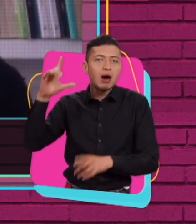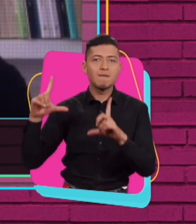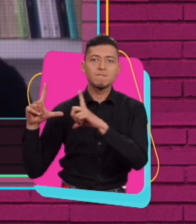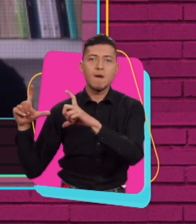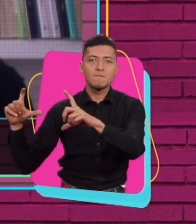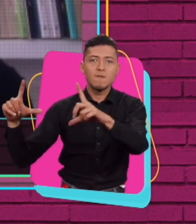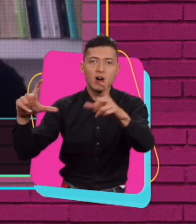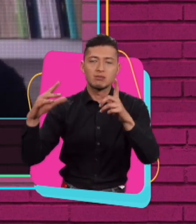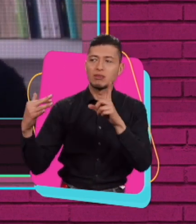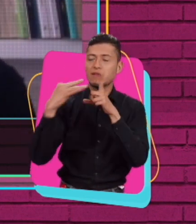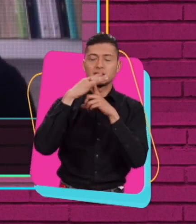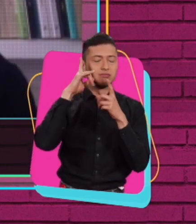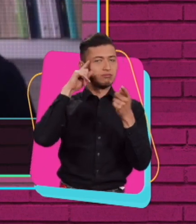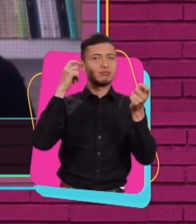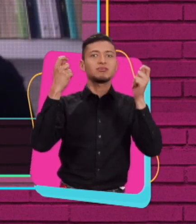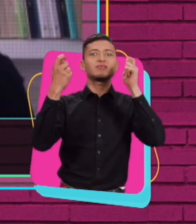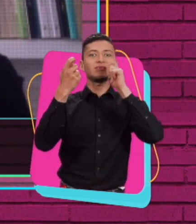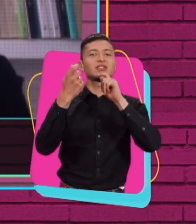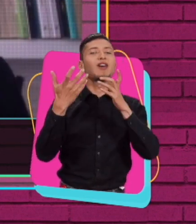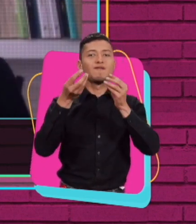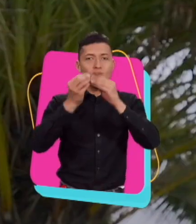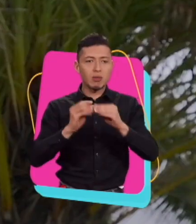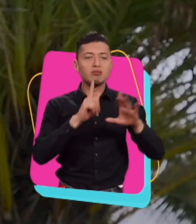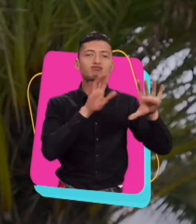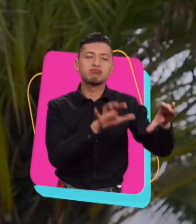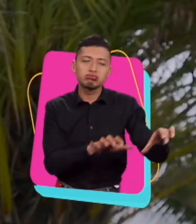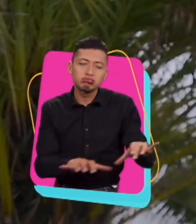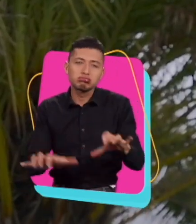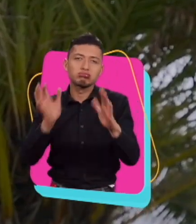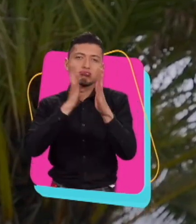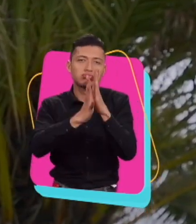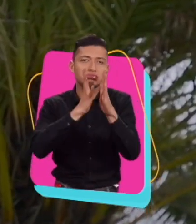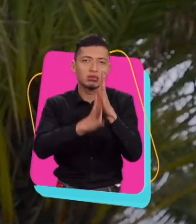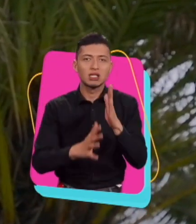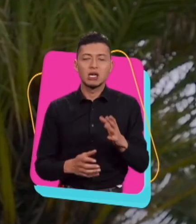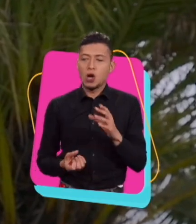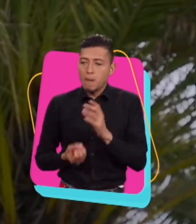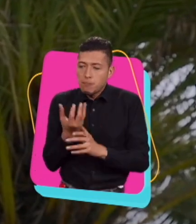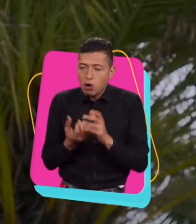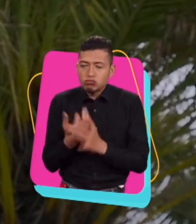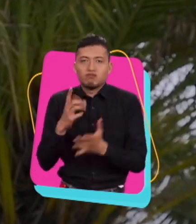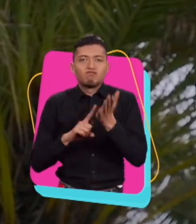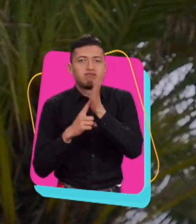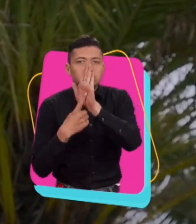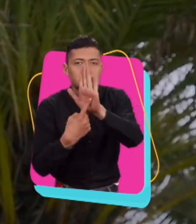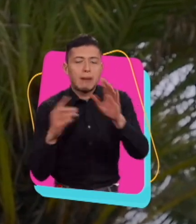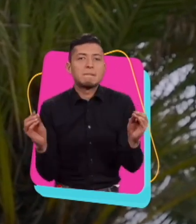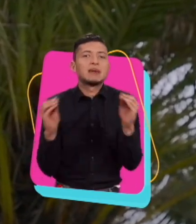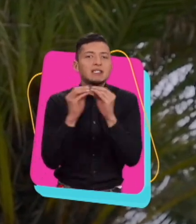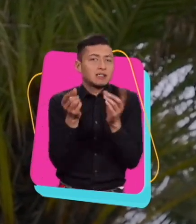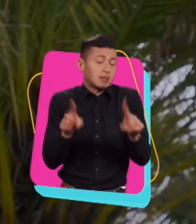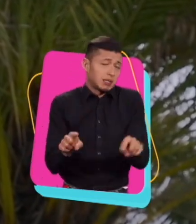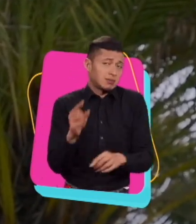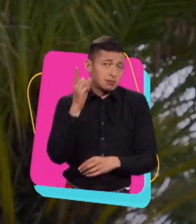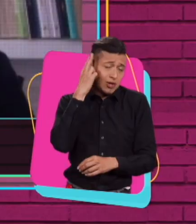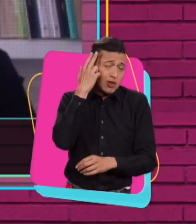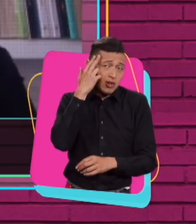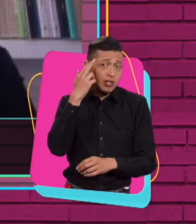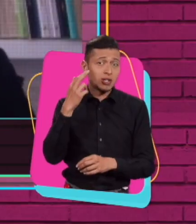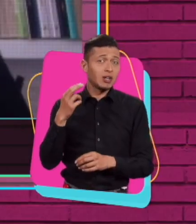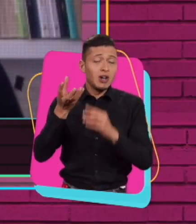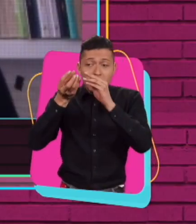inmediatez de la imagen. Y eso cambia en la manera como se narra, en la manera como se produce